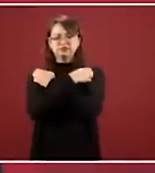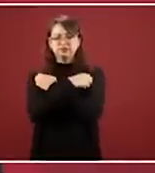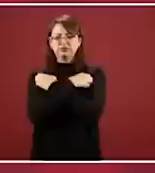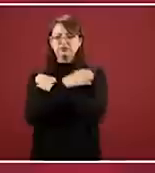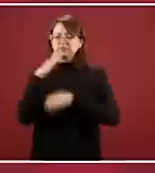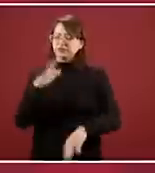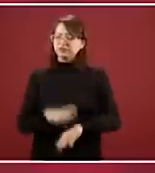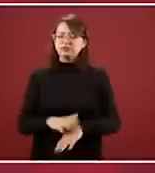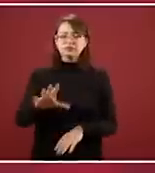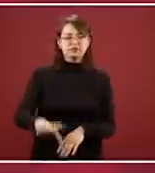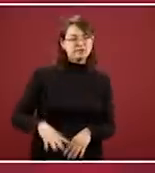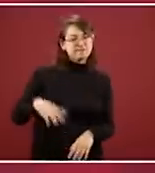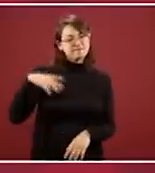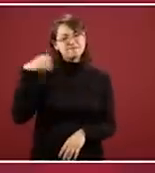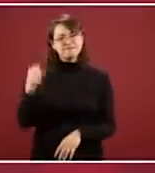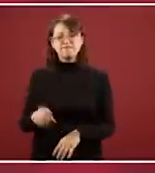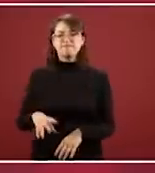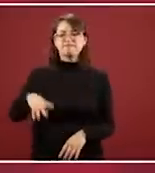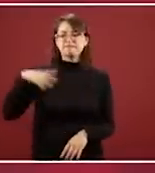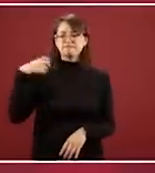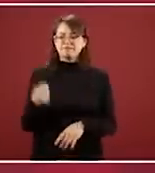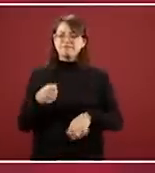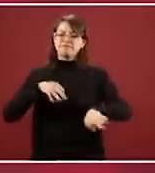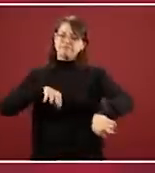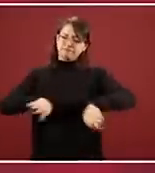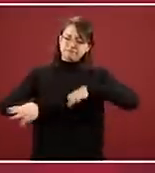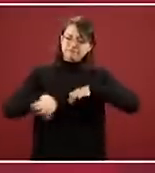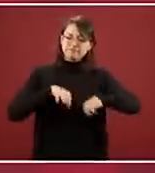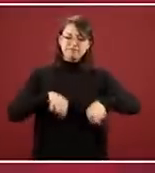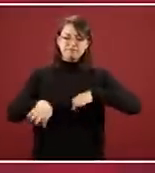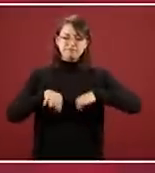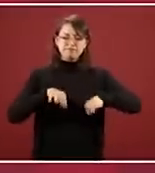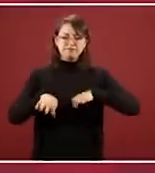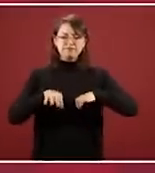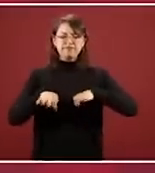reforzando mucho todo el trabajo